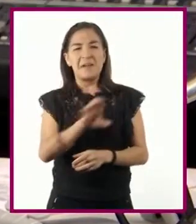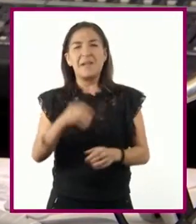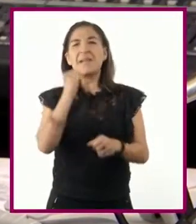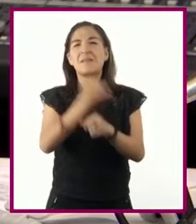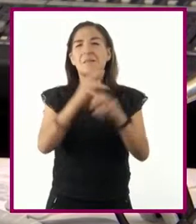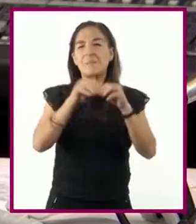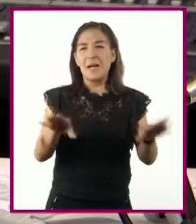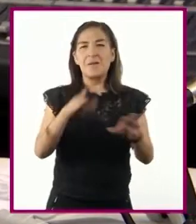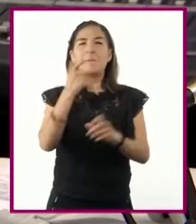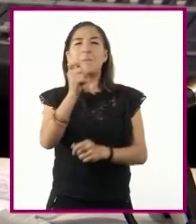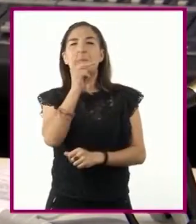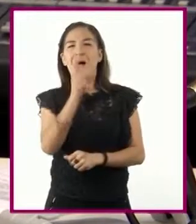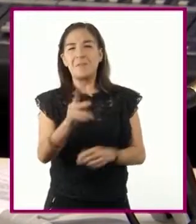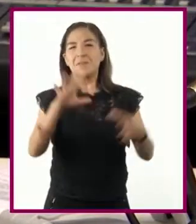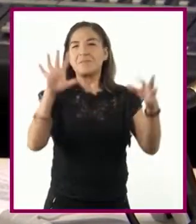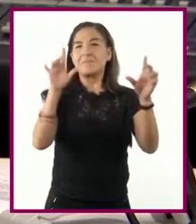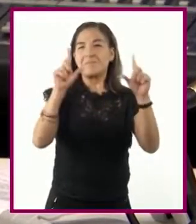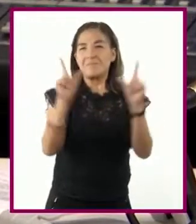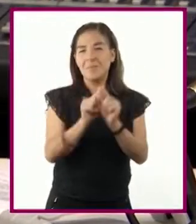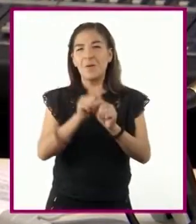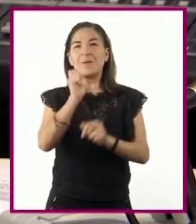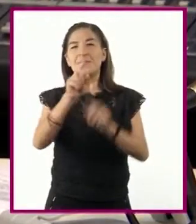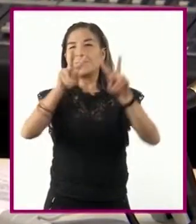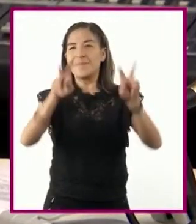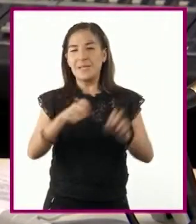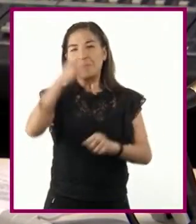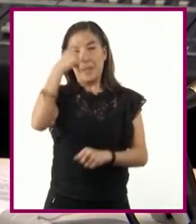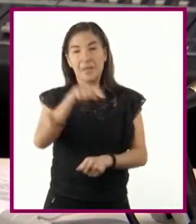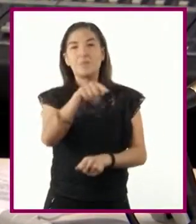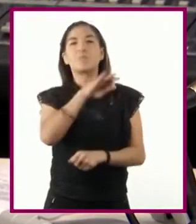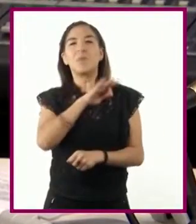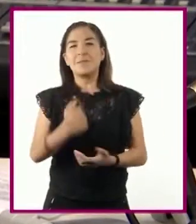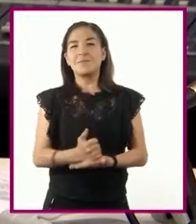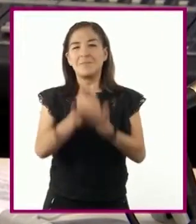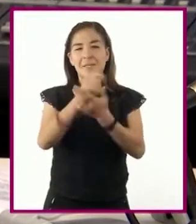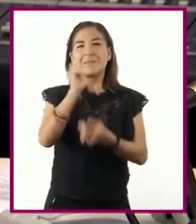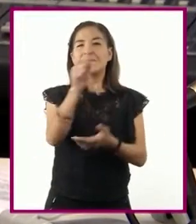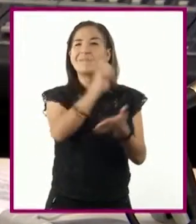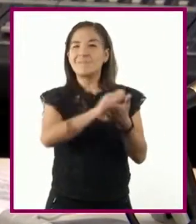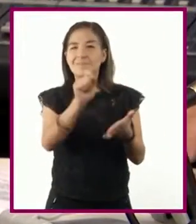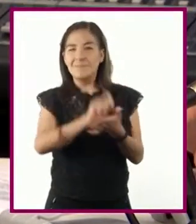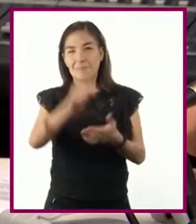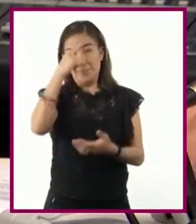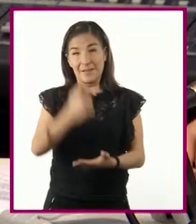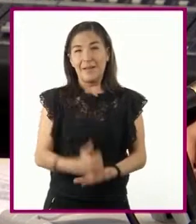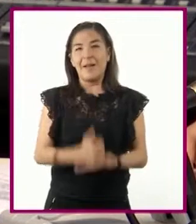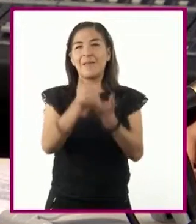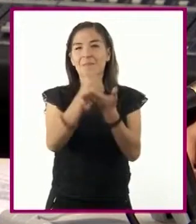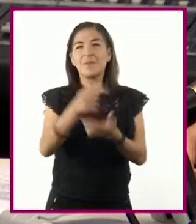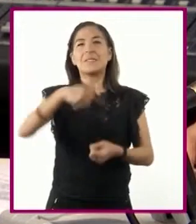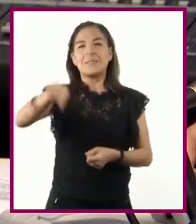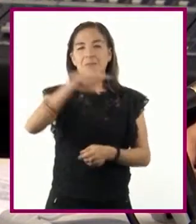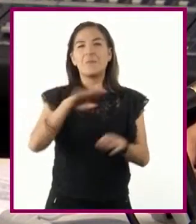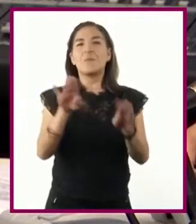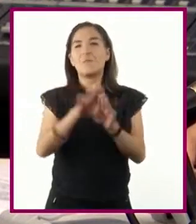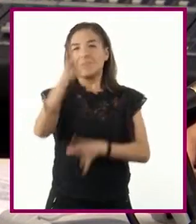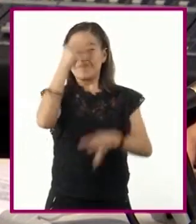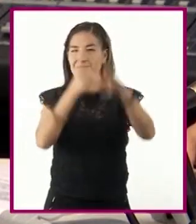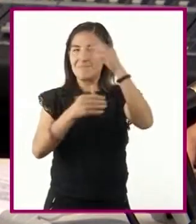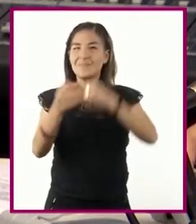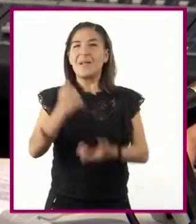emplear palabras clave o frases cortas. Esto permitirá contar con un registro que les ayudará a afianzar lo